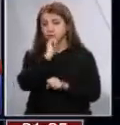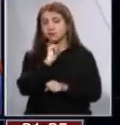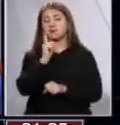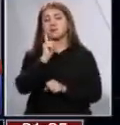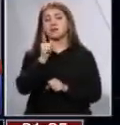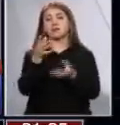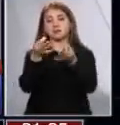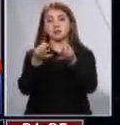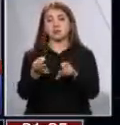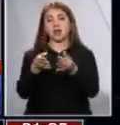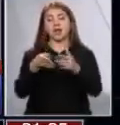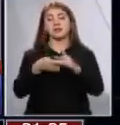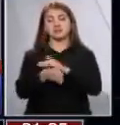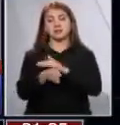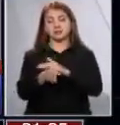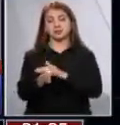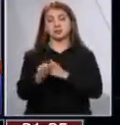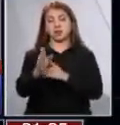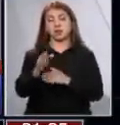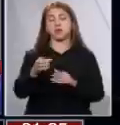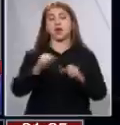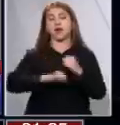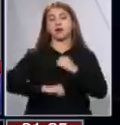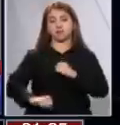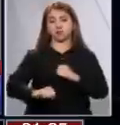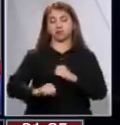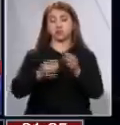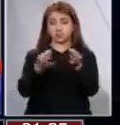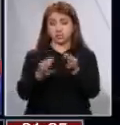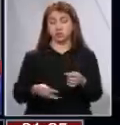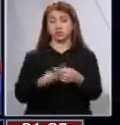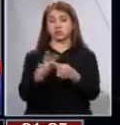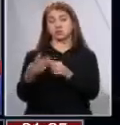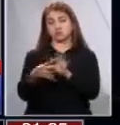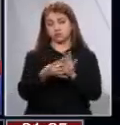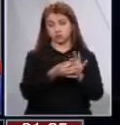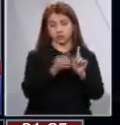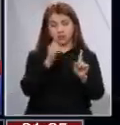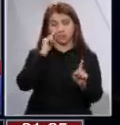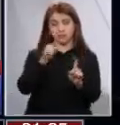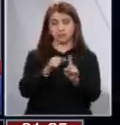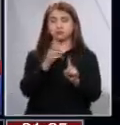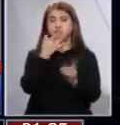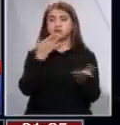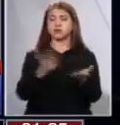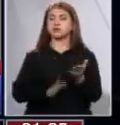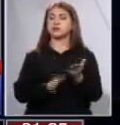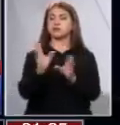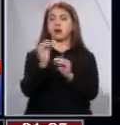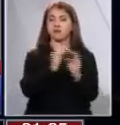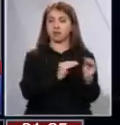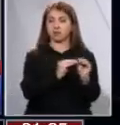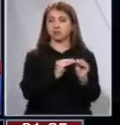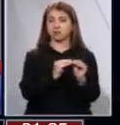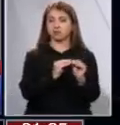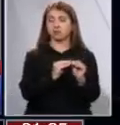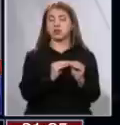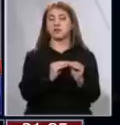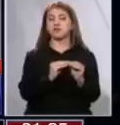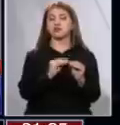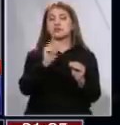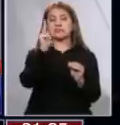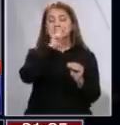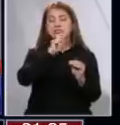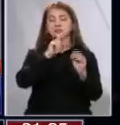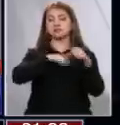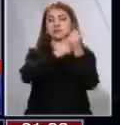que garantizar el acceso a un aborto seguro en estos tres casos específicos, ¿por qué seguimos hablando de que estamos despenalizando